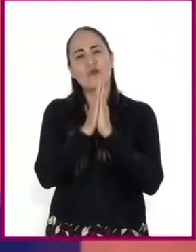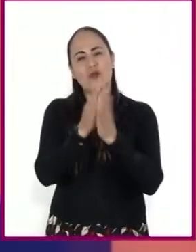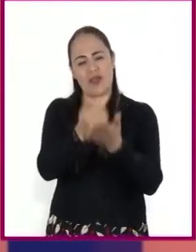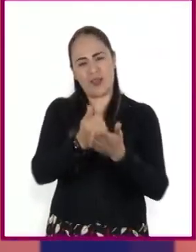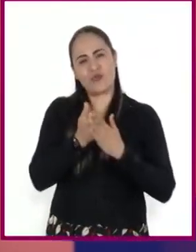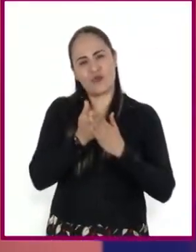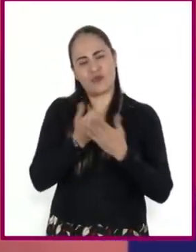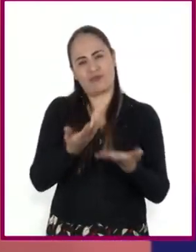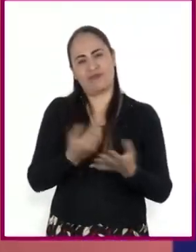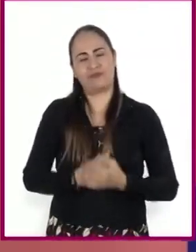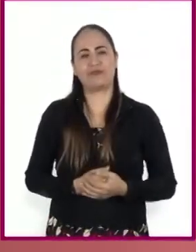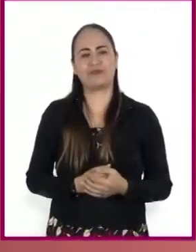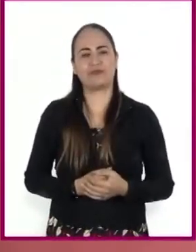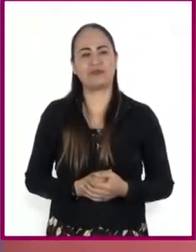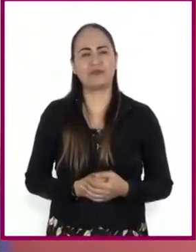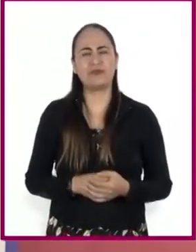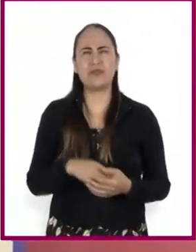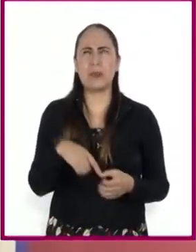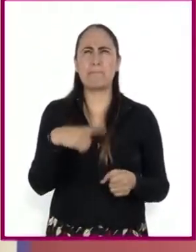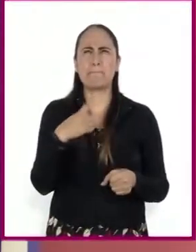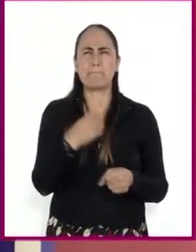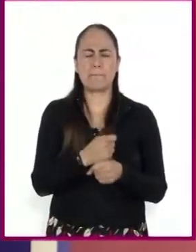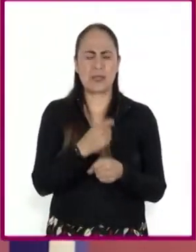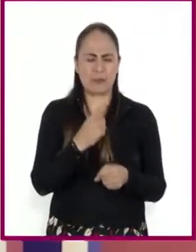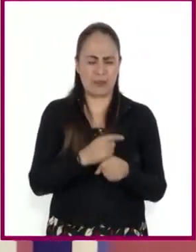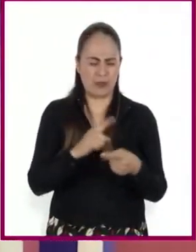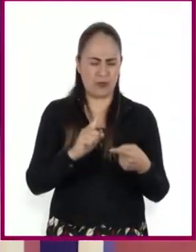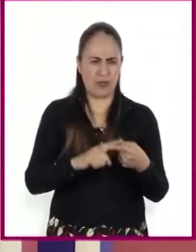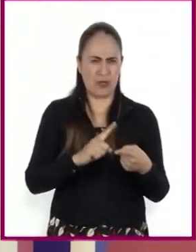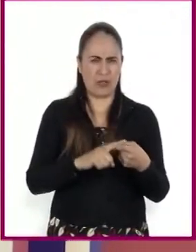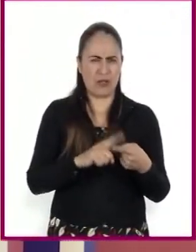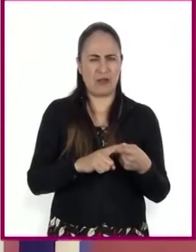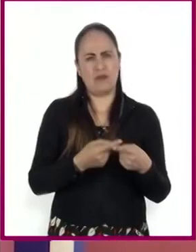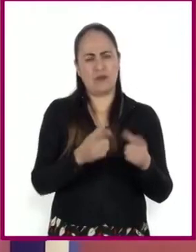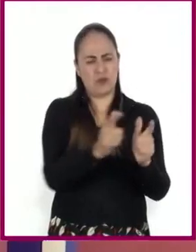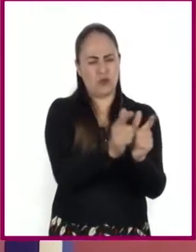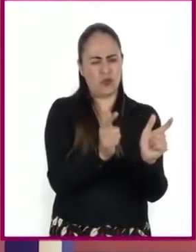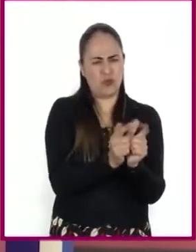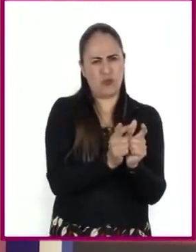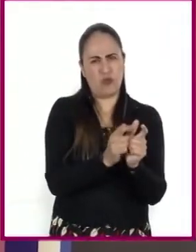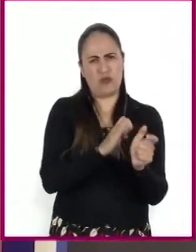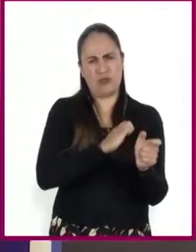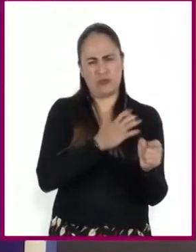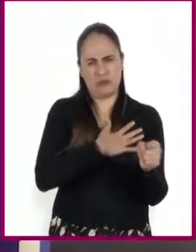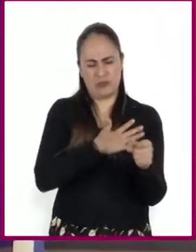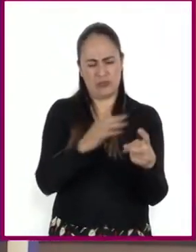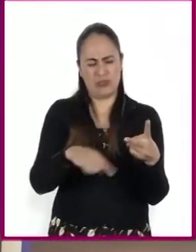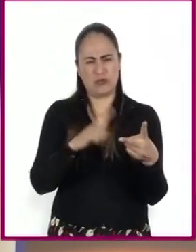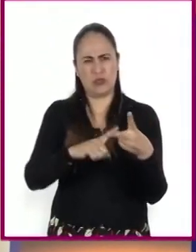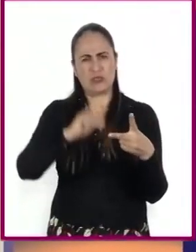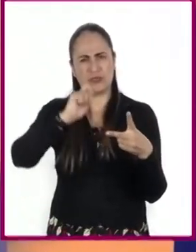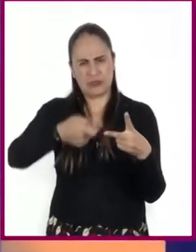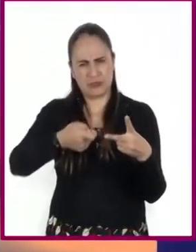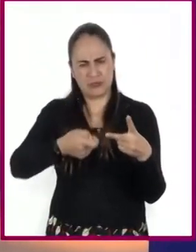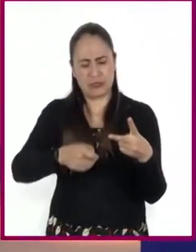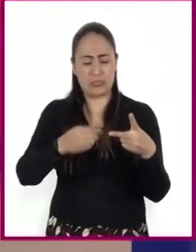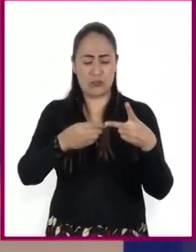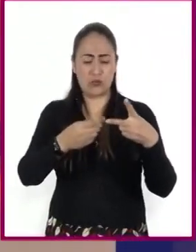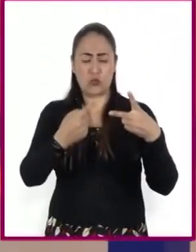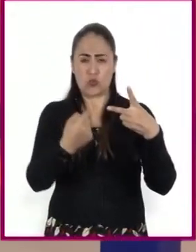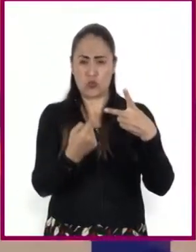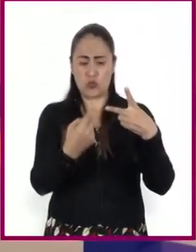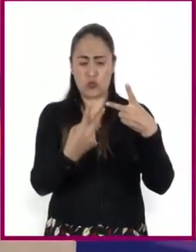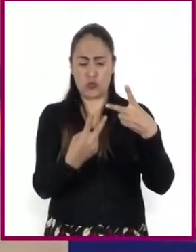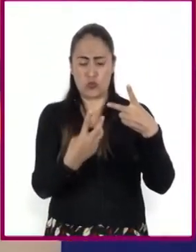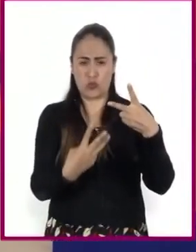definición. Primero estaba la categoría gramatical, luego seguía el significado, y si tenía más de un significado